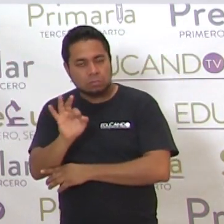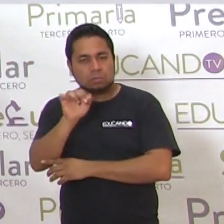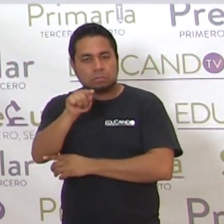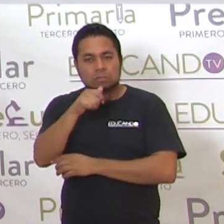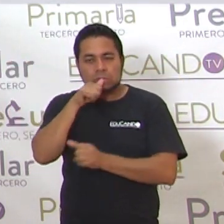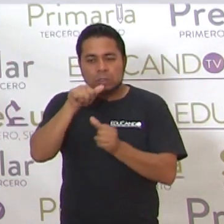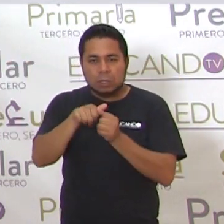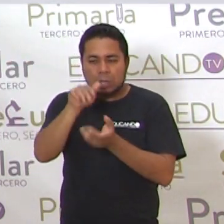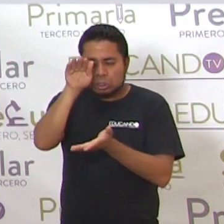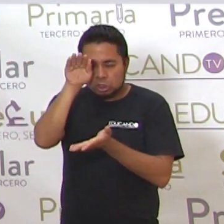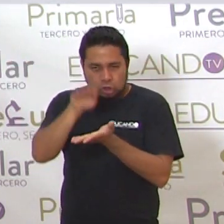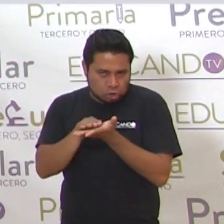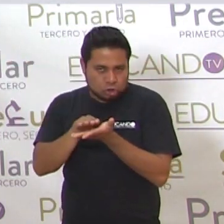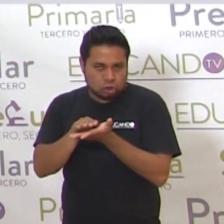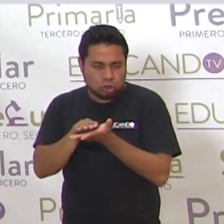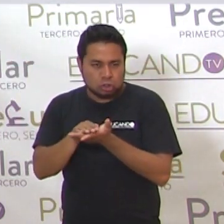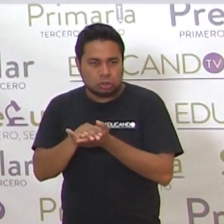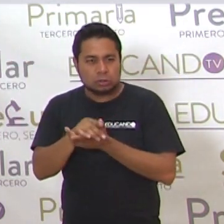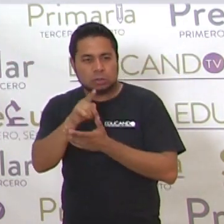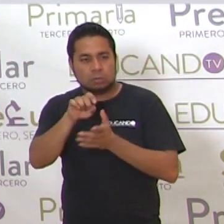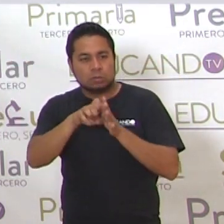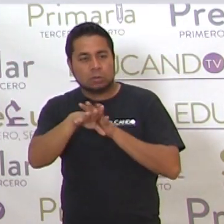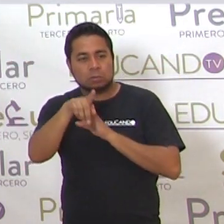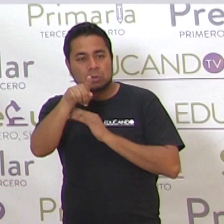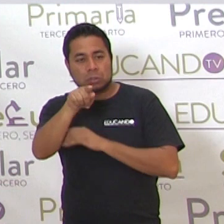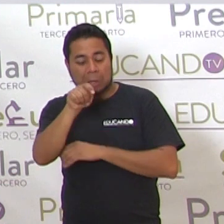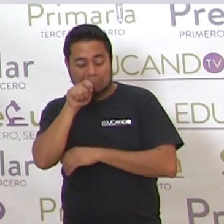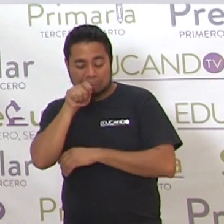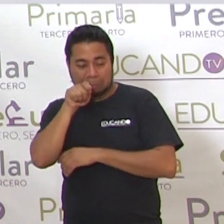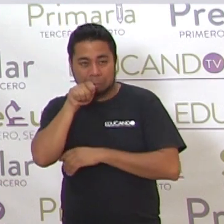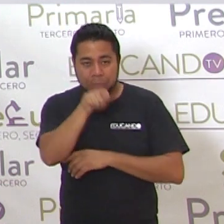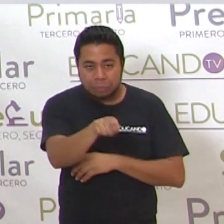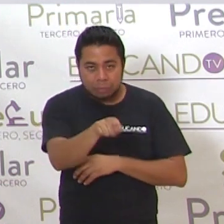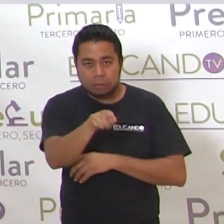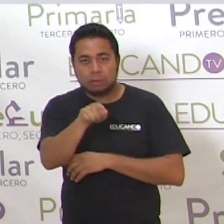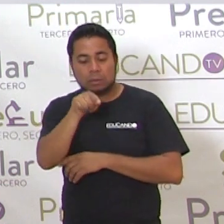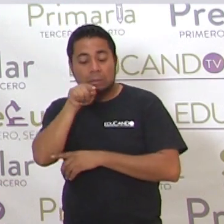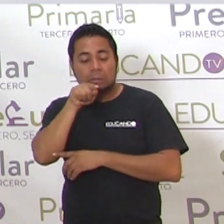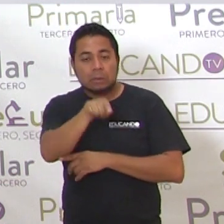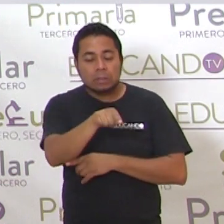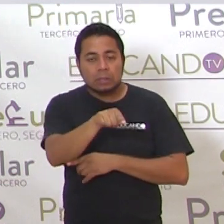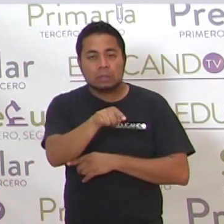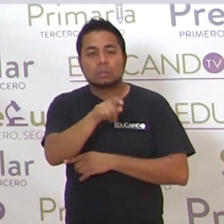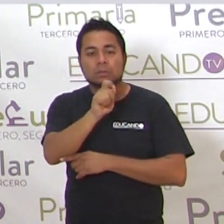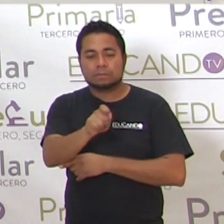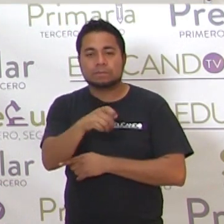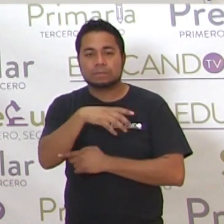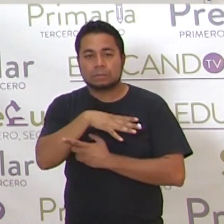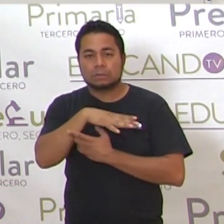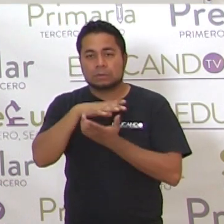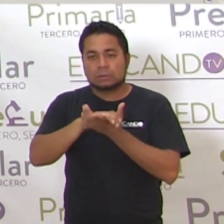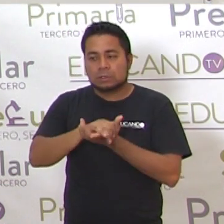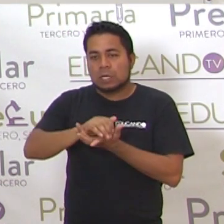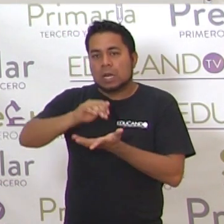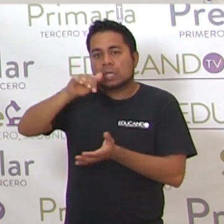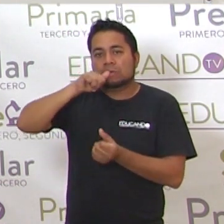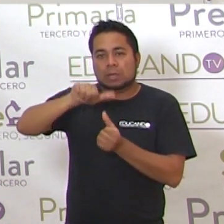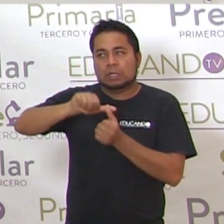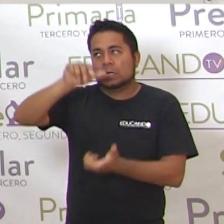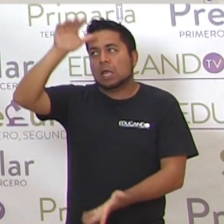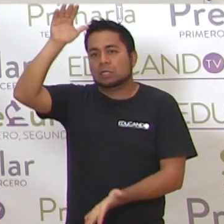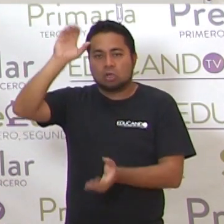una letra más pequeña cuando tú le oprima el siguiente icono que va a ser el tamaño de fuente